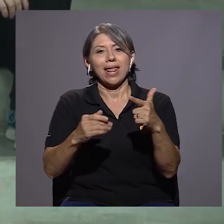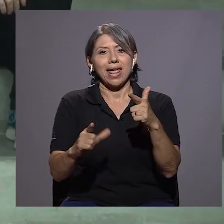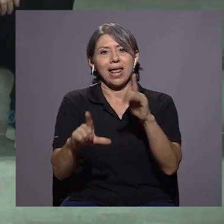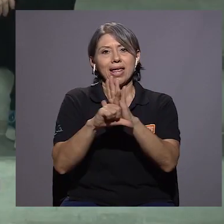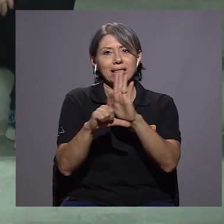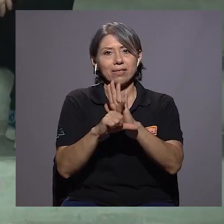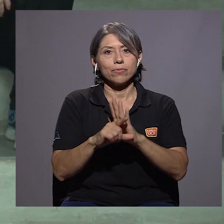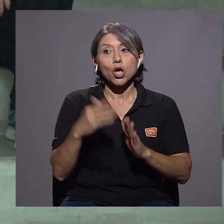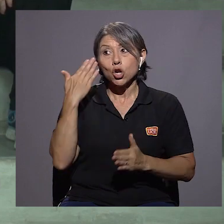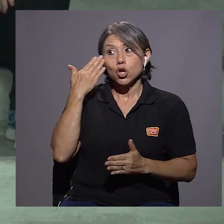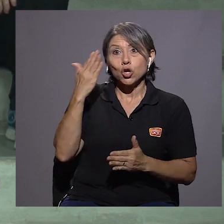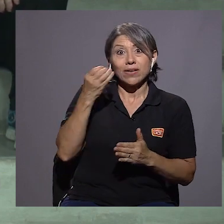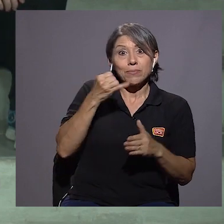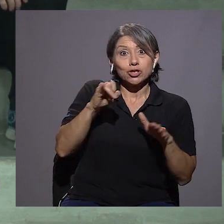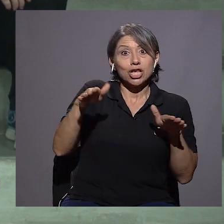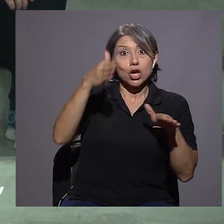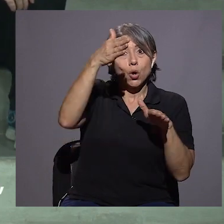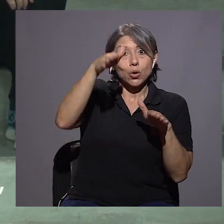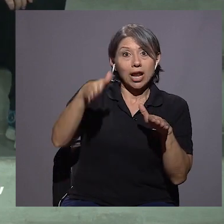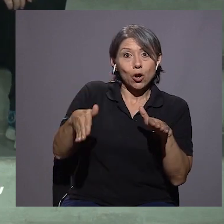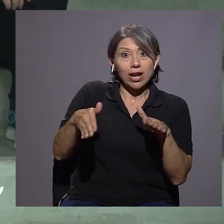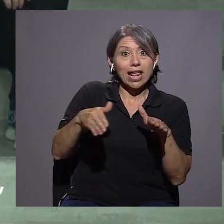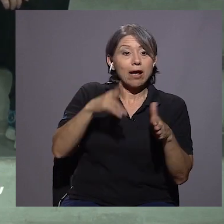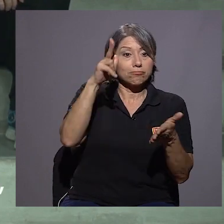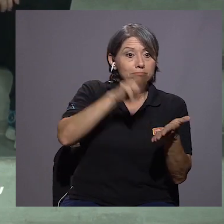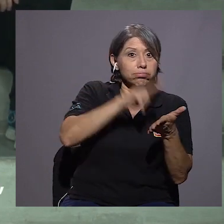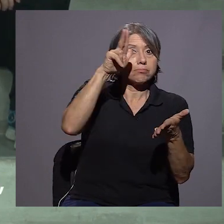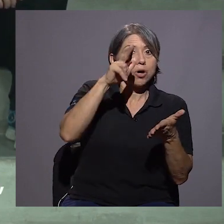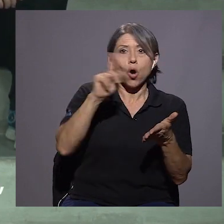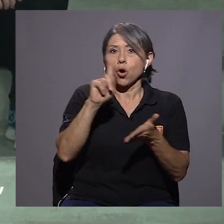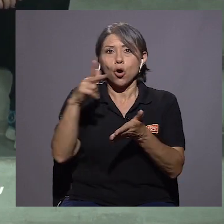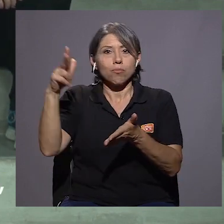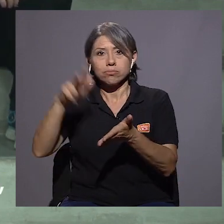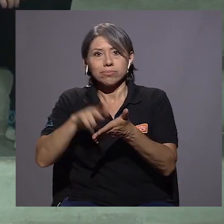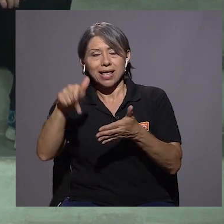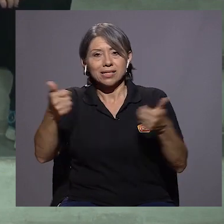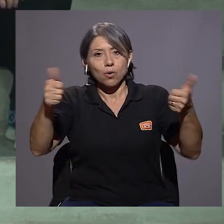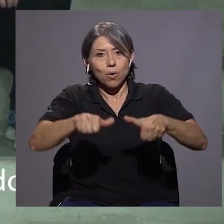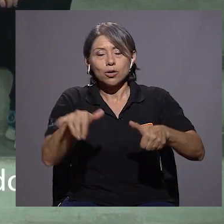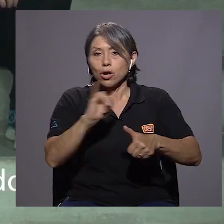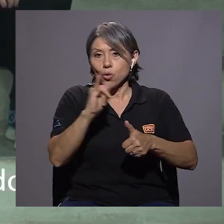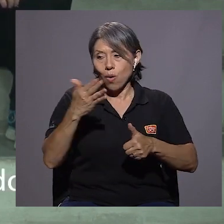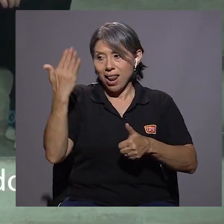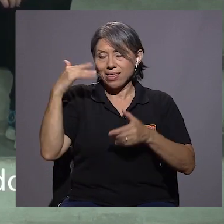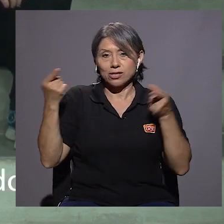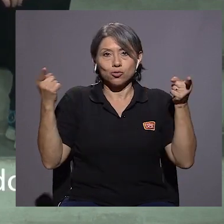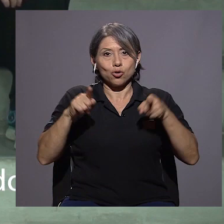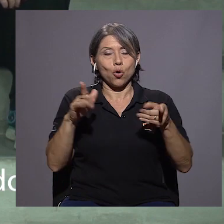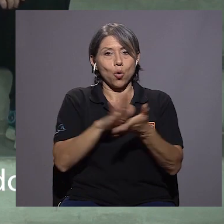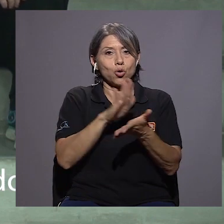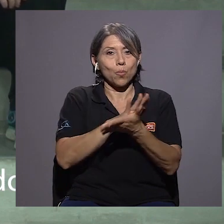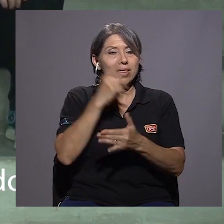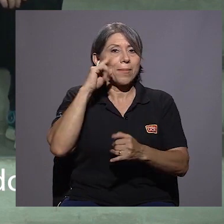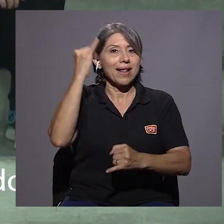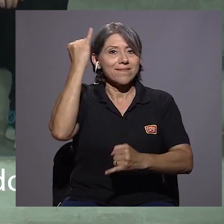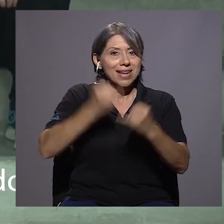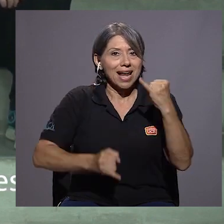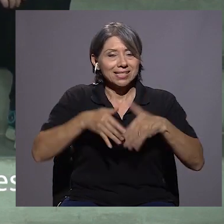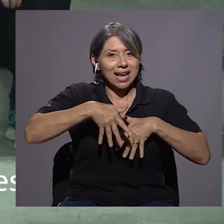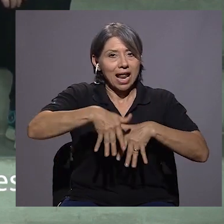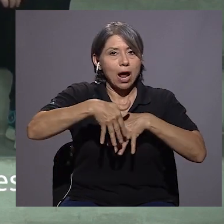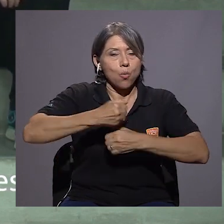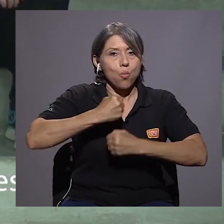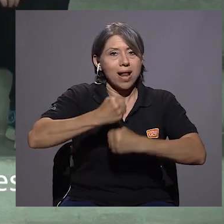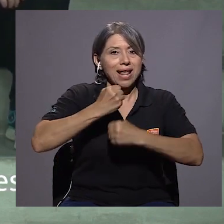Además, no tenemos claro si la Contraloría va a dar o no el visto bueno a este acuerdo, tal y como sucedió con el documento firmado